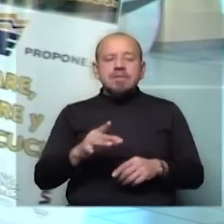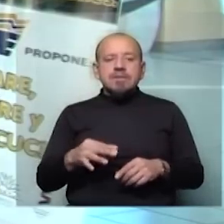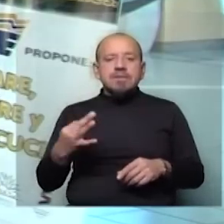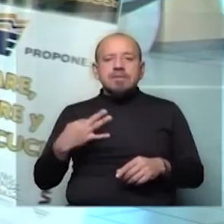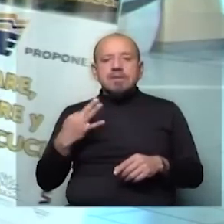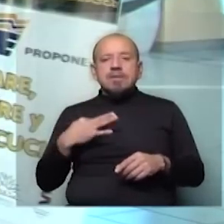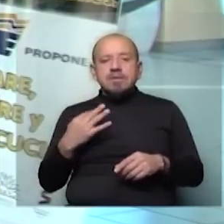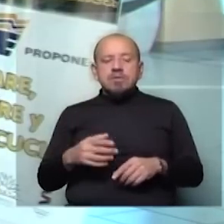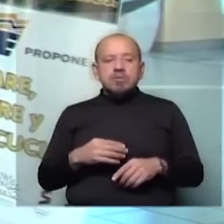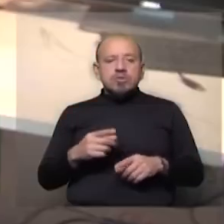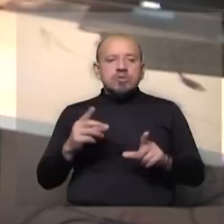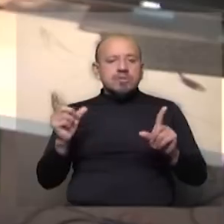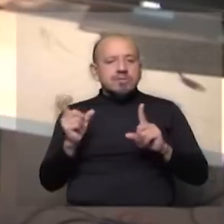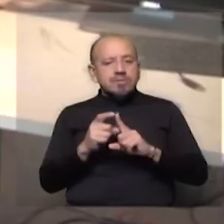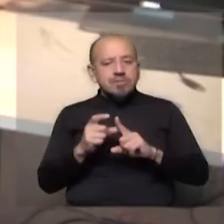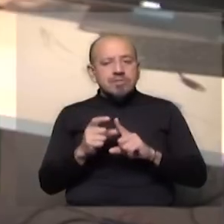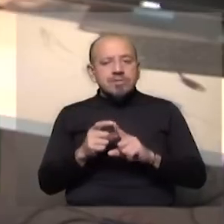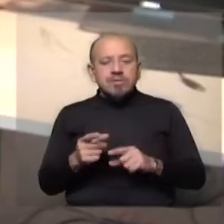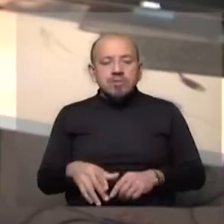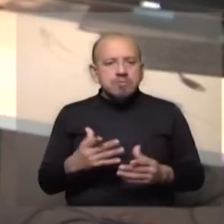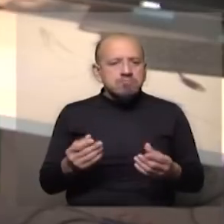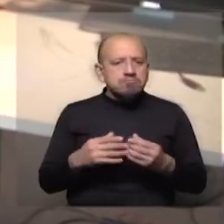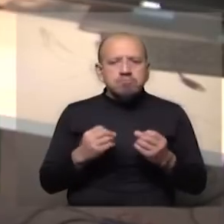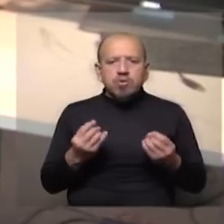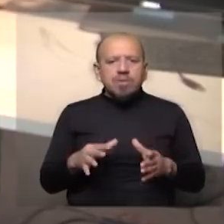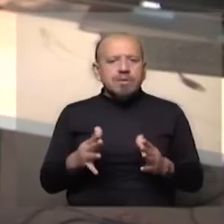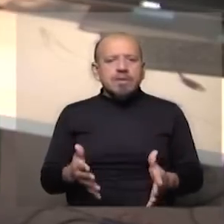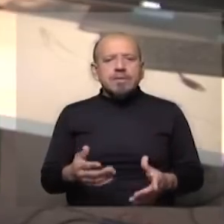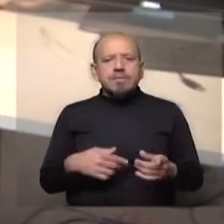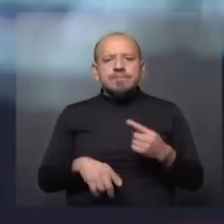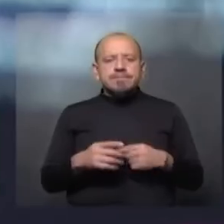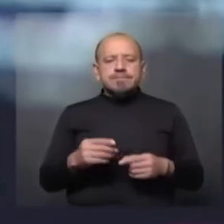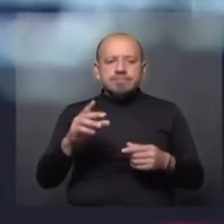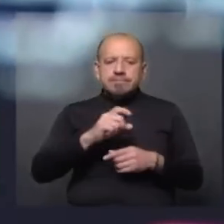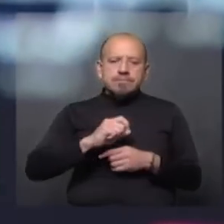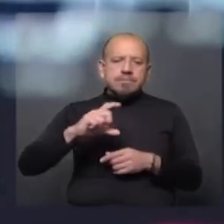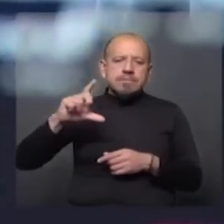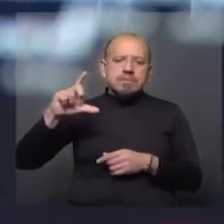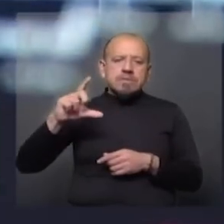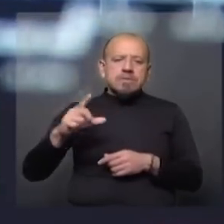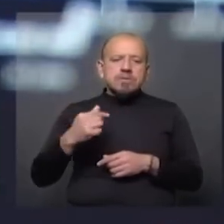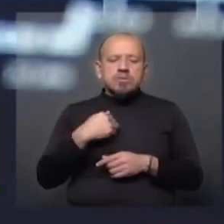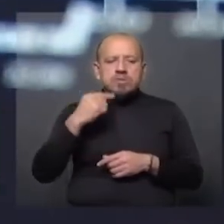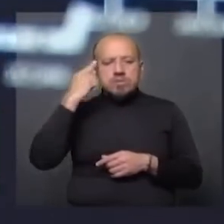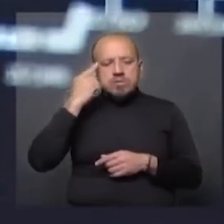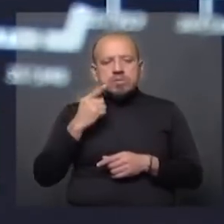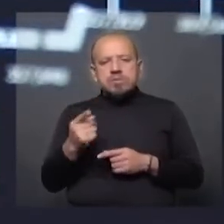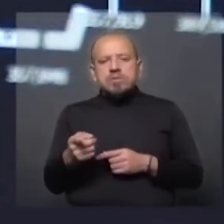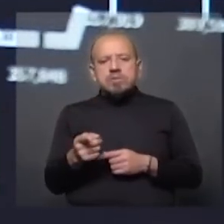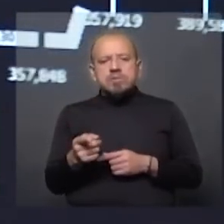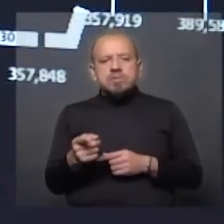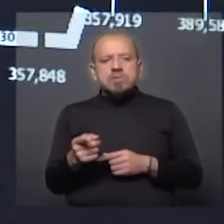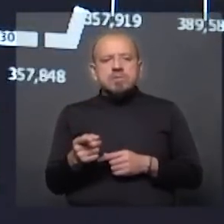de manera en muchos casos injustificada con un incremento irracional que a nuestro juicio refiere y